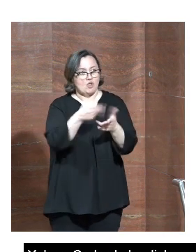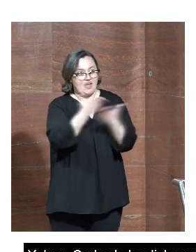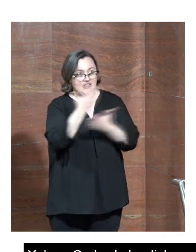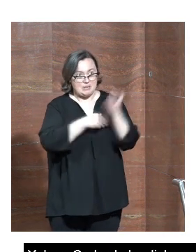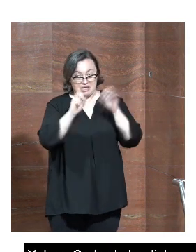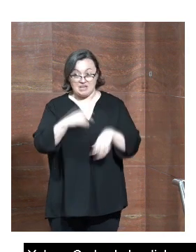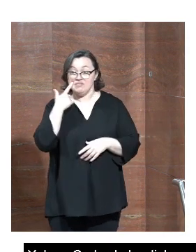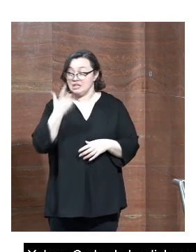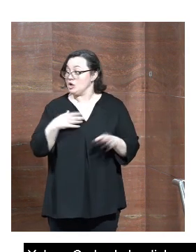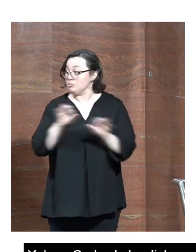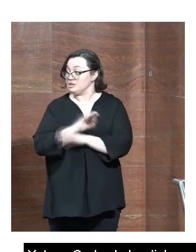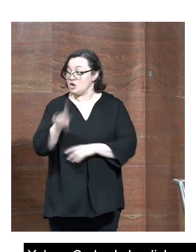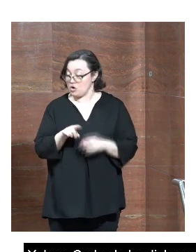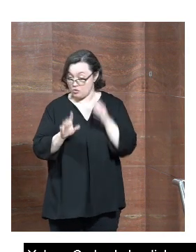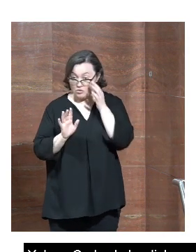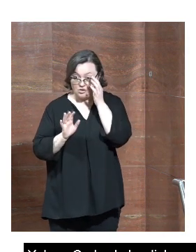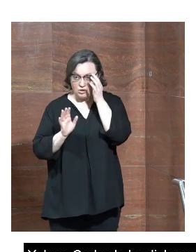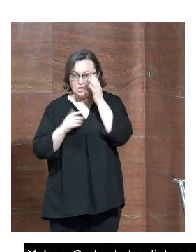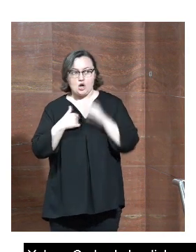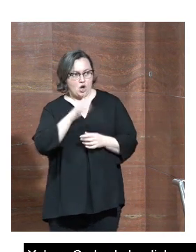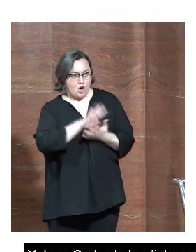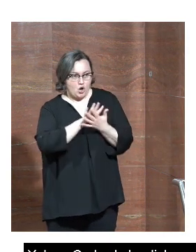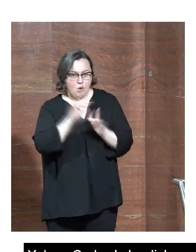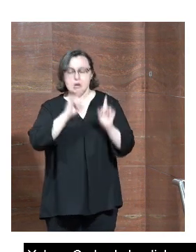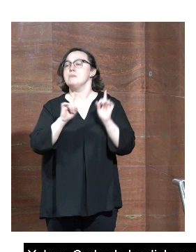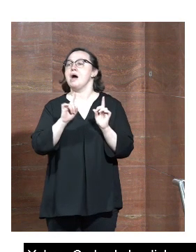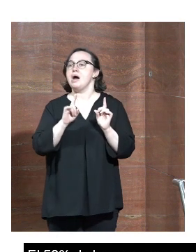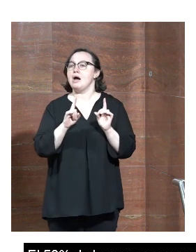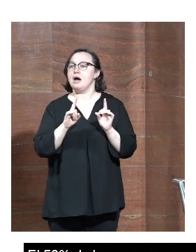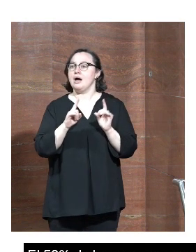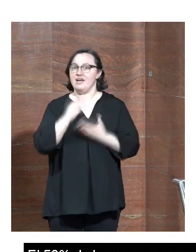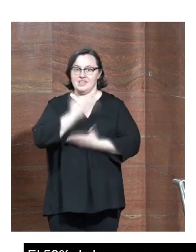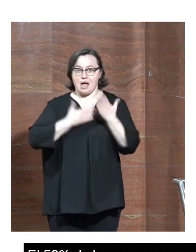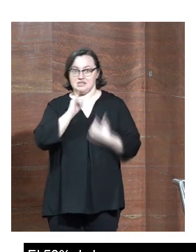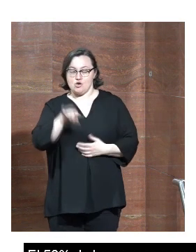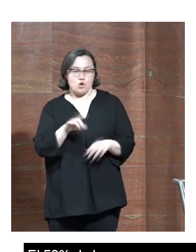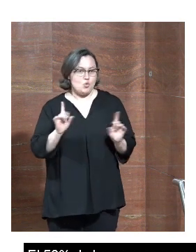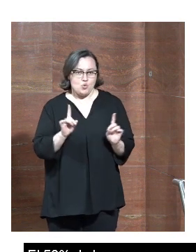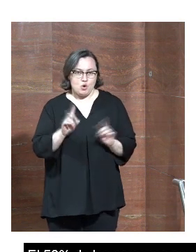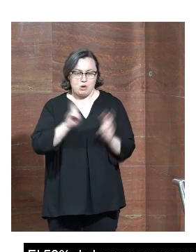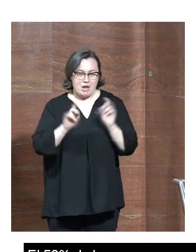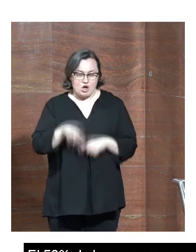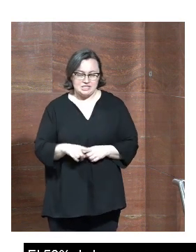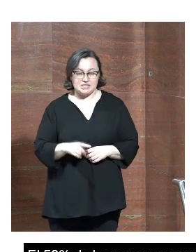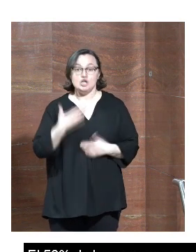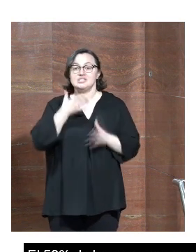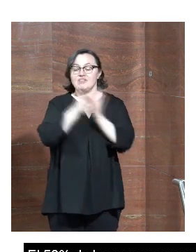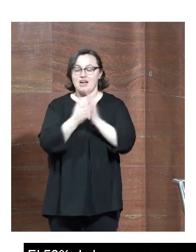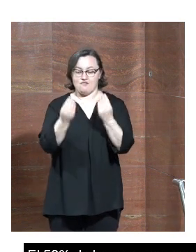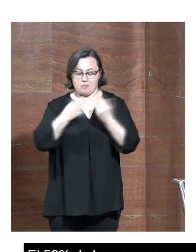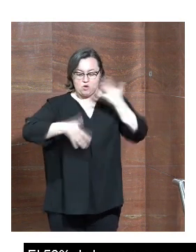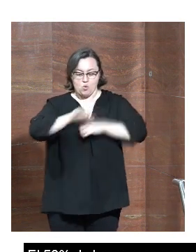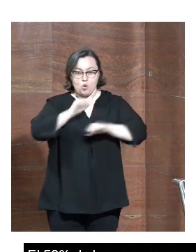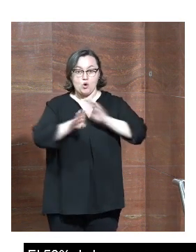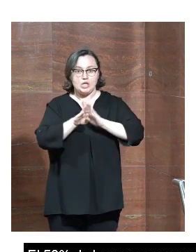población. Y no sé si me equivoco. Luego, no es un problema de esto. Entonces, yo no creo que debamos de renunciar